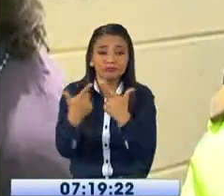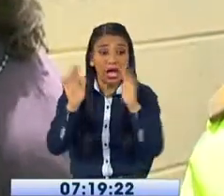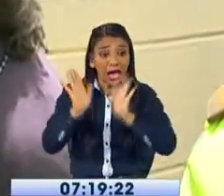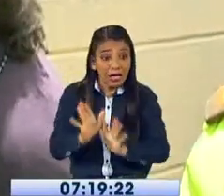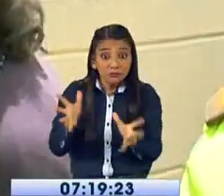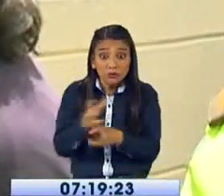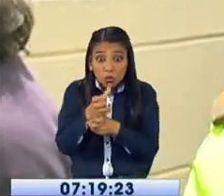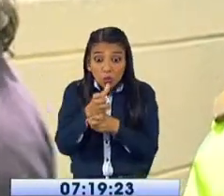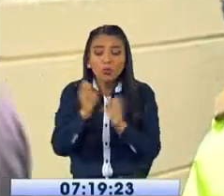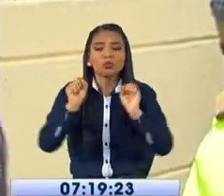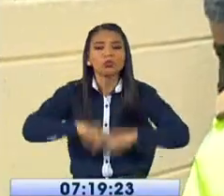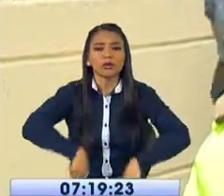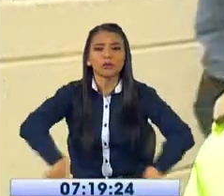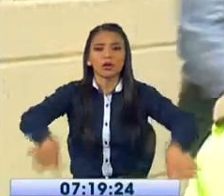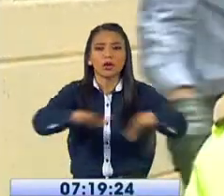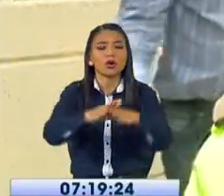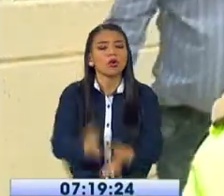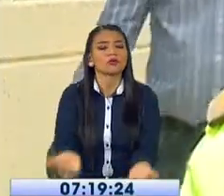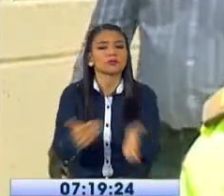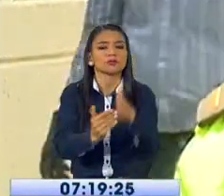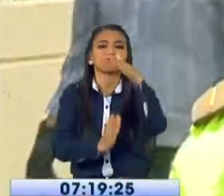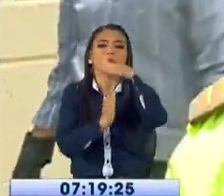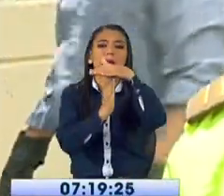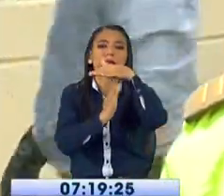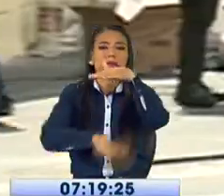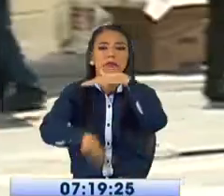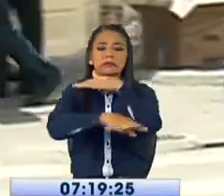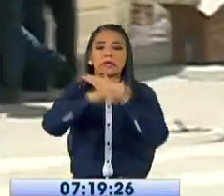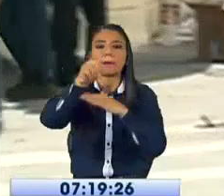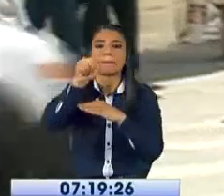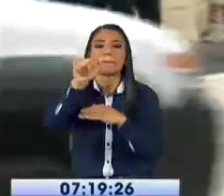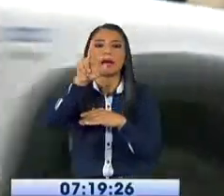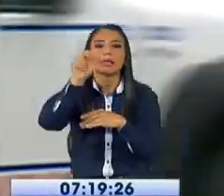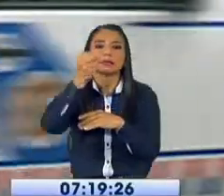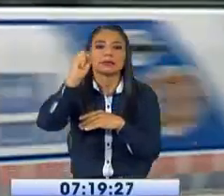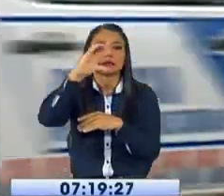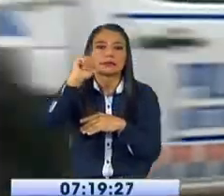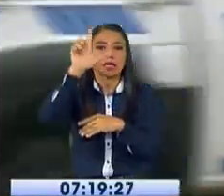poder garantizar nuevamente la paz aquí en la Mariscal. En Quito informó Andrea Valares.